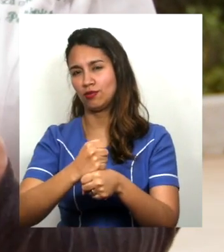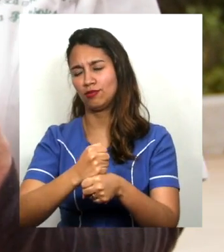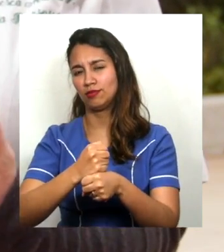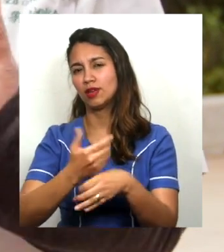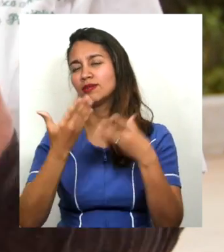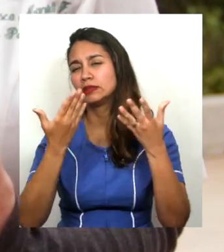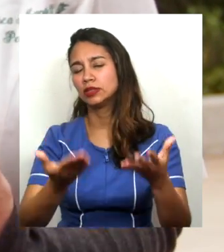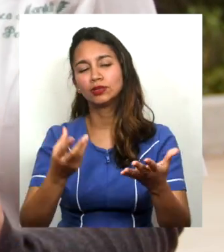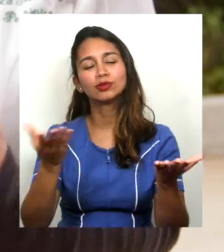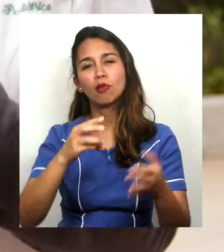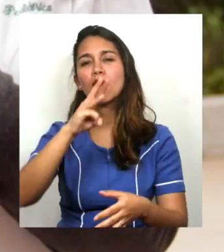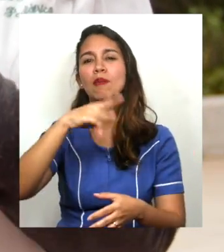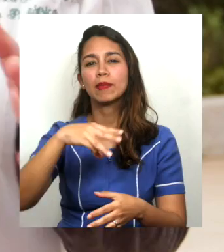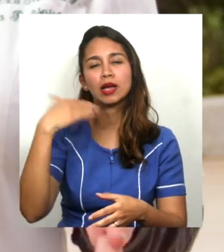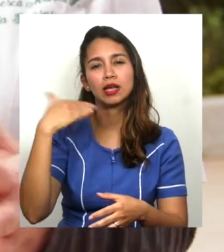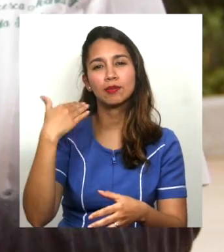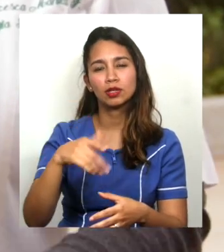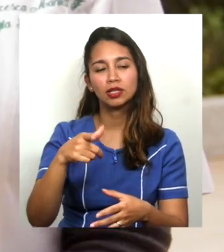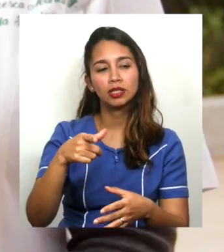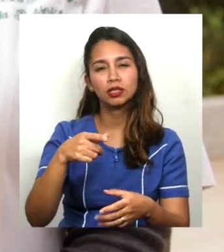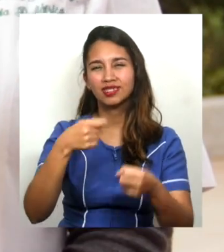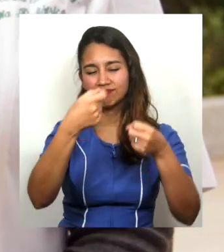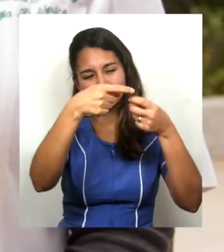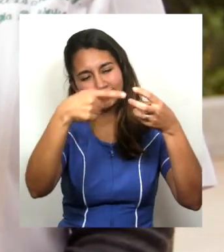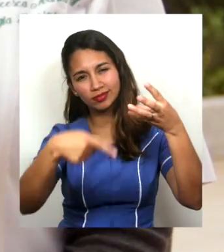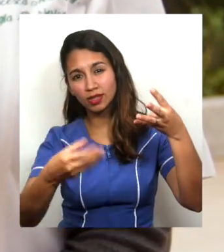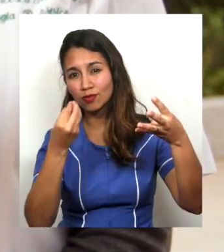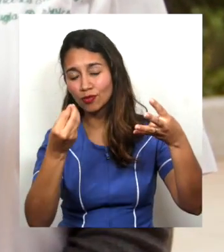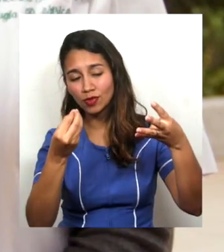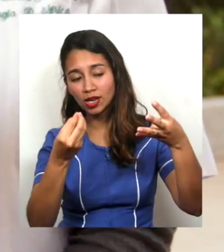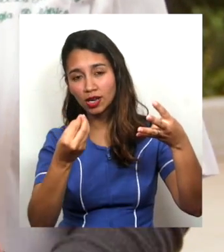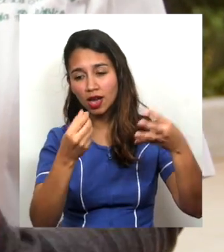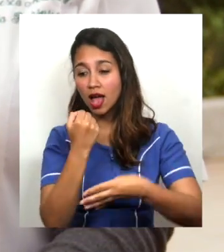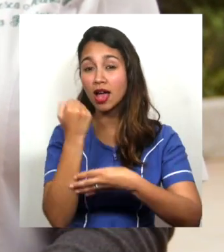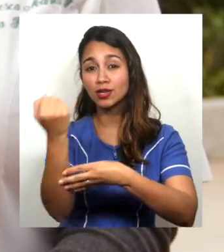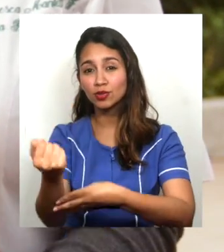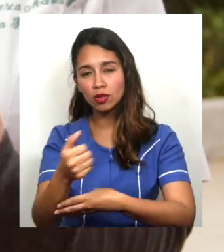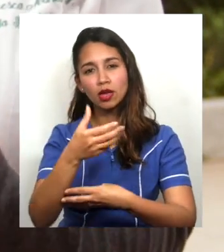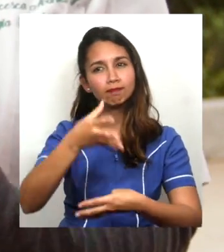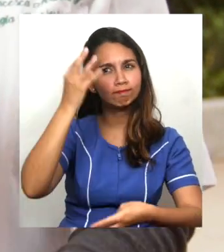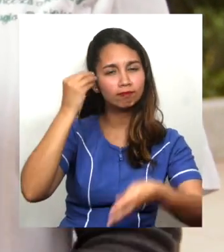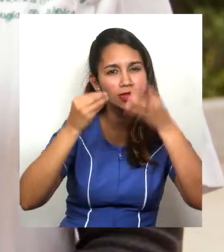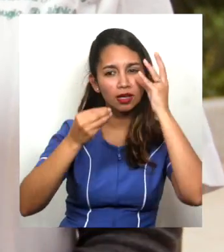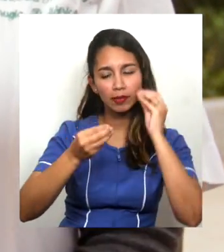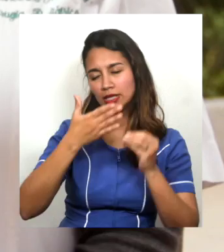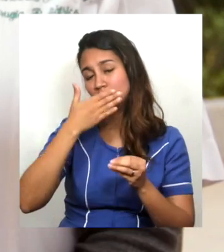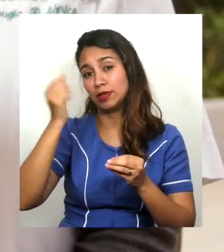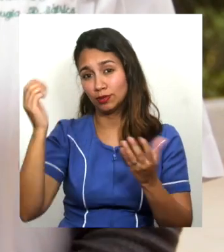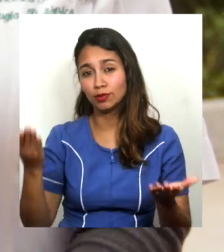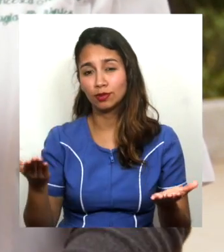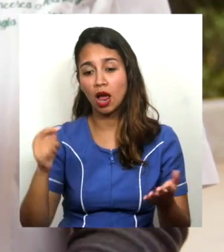es necesario que la madre conozca todos los beneficios y las técnicas para que el bebé reciba la lactancia de la mejor forma